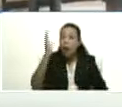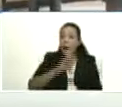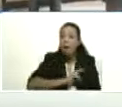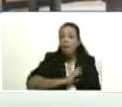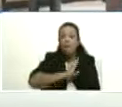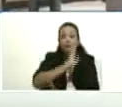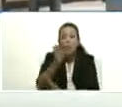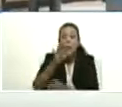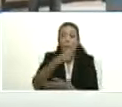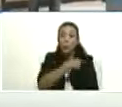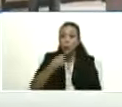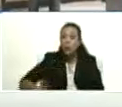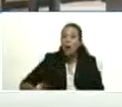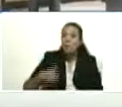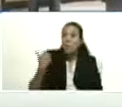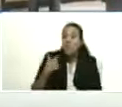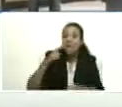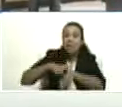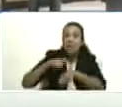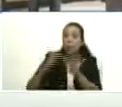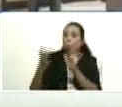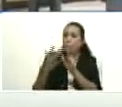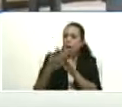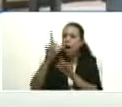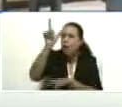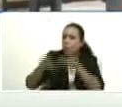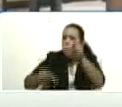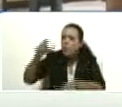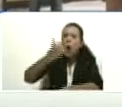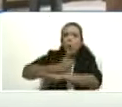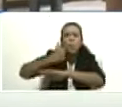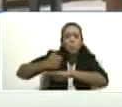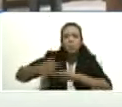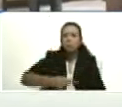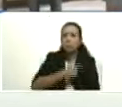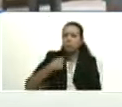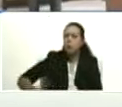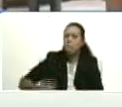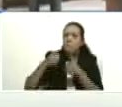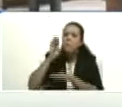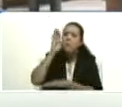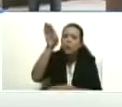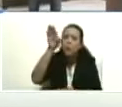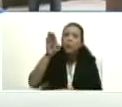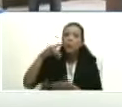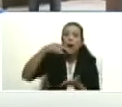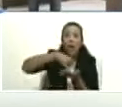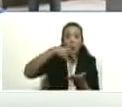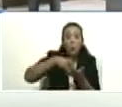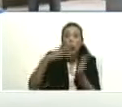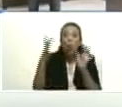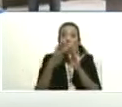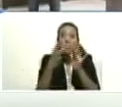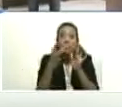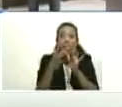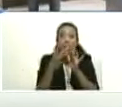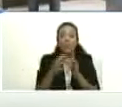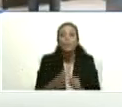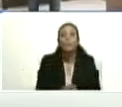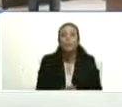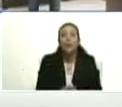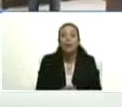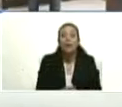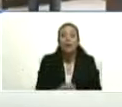espectacular, muy provechosa, muy fecunda, presidente, muy importante para el futuro de Carabobo, para el futuro del